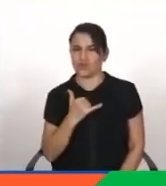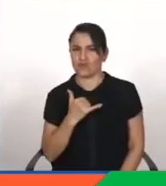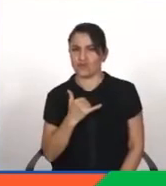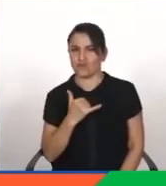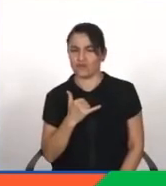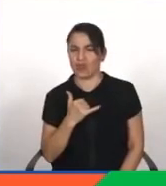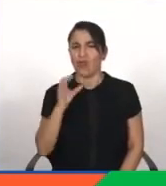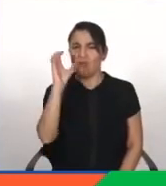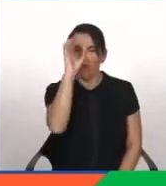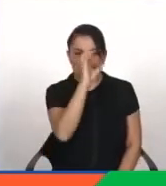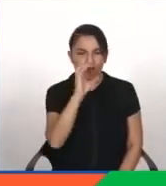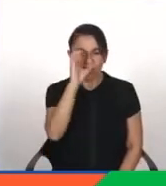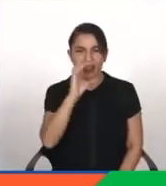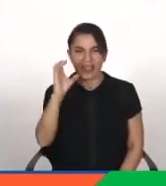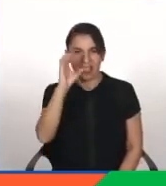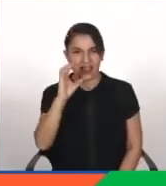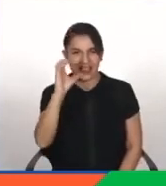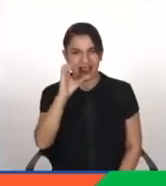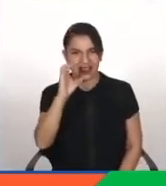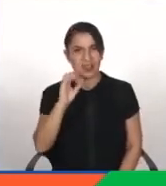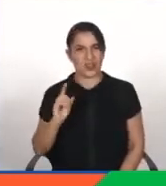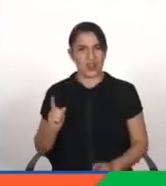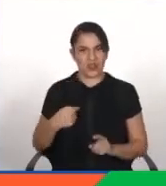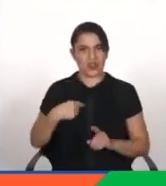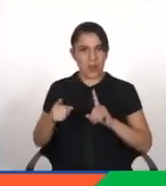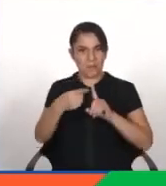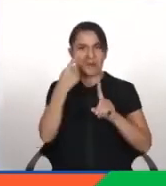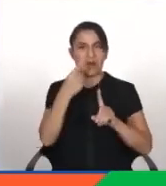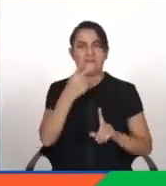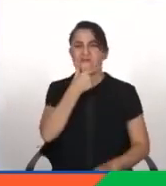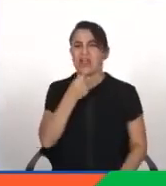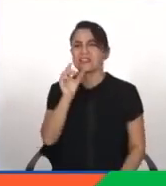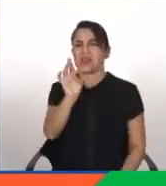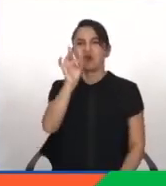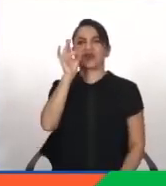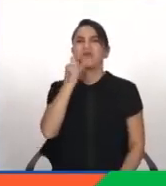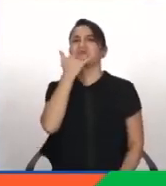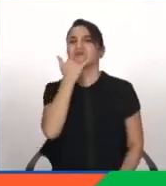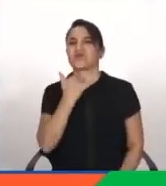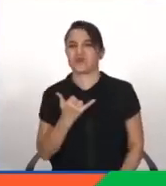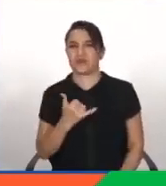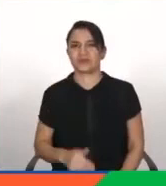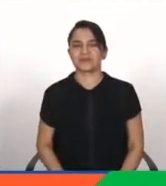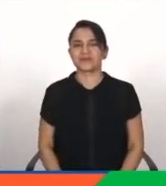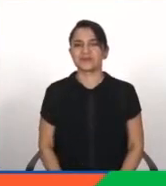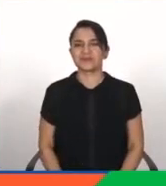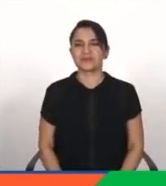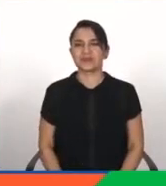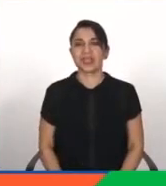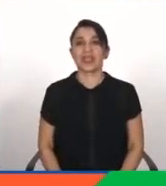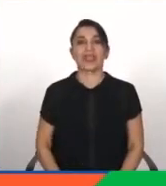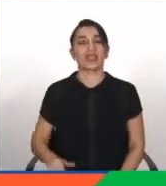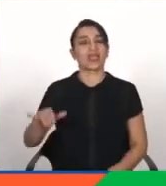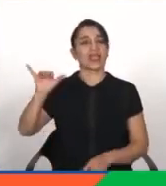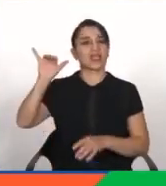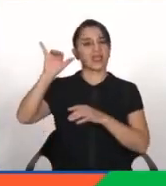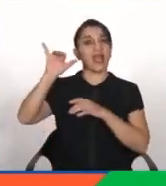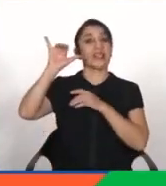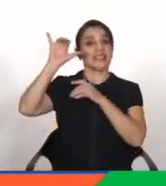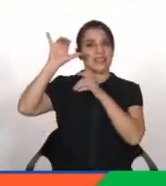saldrá mi canal, espero el primero, así que es muy fácil encontrarme. Y en Instagram y en Twitter también estoy, así que en todas las redes si